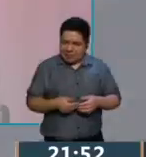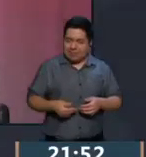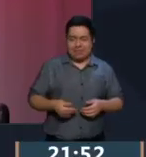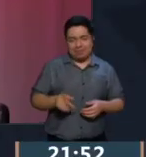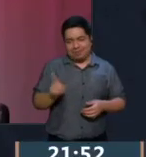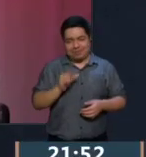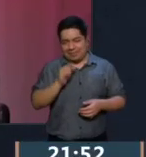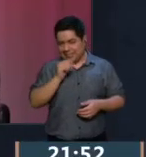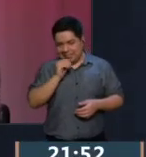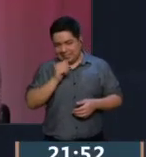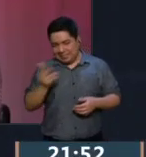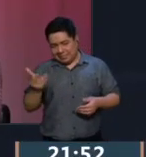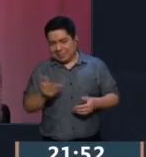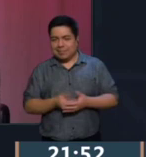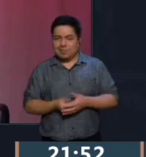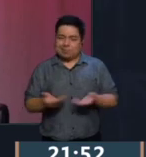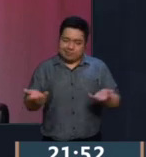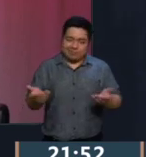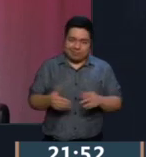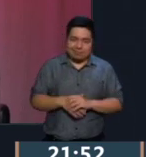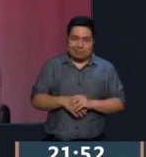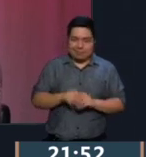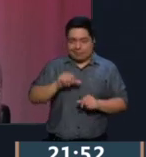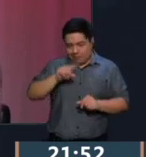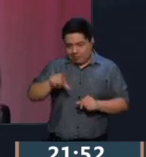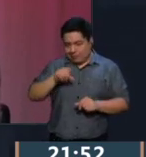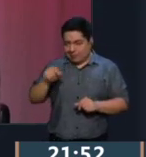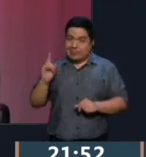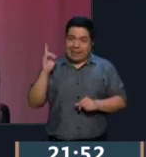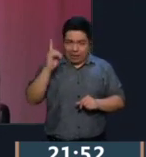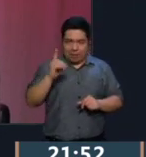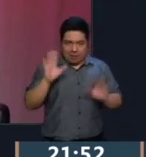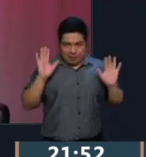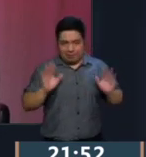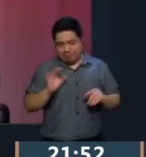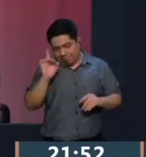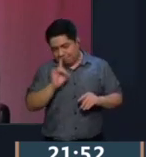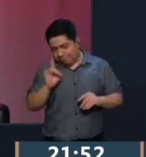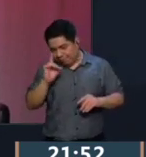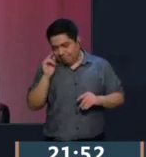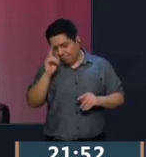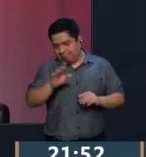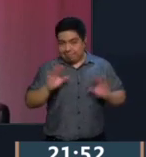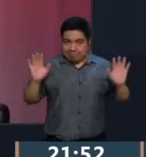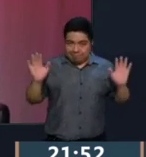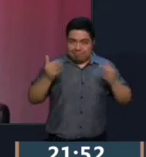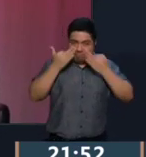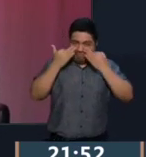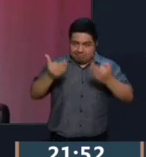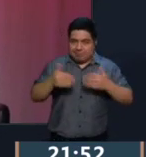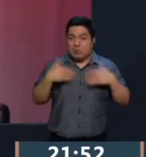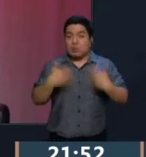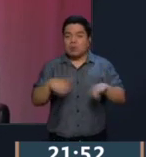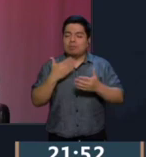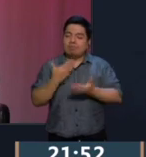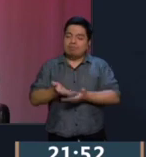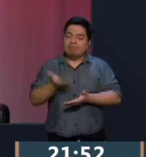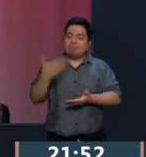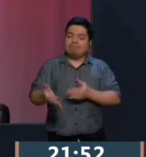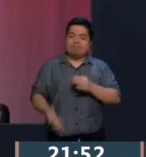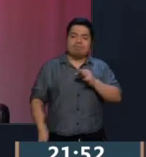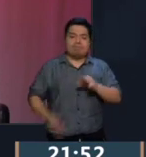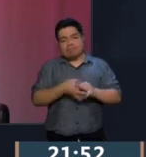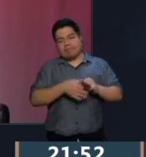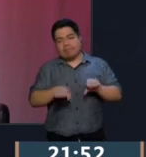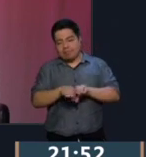quiere presentar como si fueran Cébala, mexicanas, de una hace lo vez. mismo. A ver, yo quiero- El fin de semana Sí, ustedes van a ser adelante, Pablo. testigos de una propuesta integral de